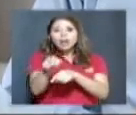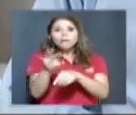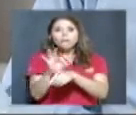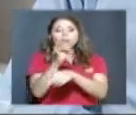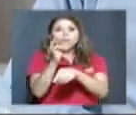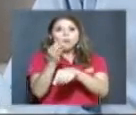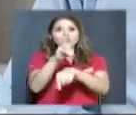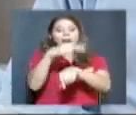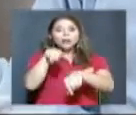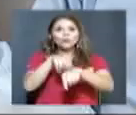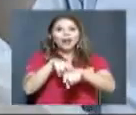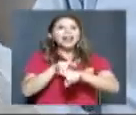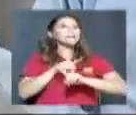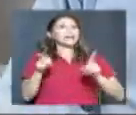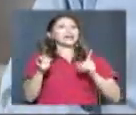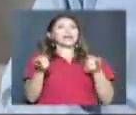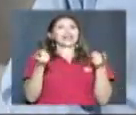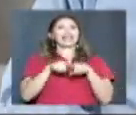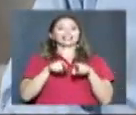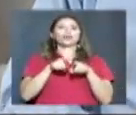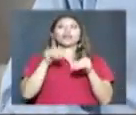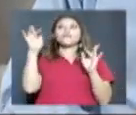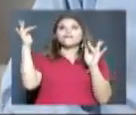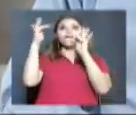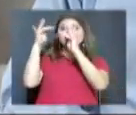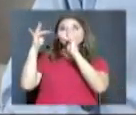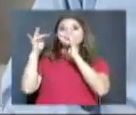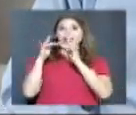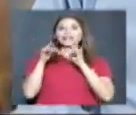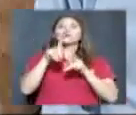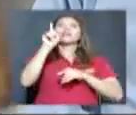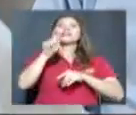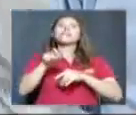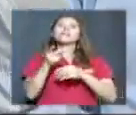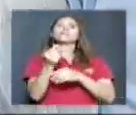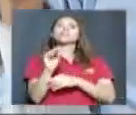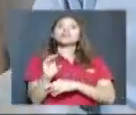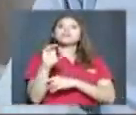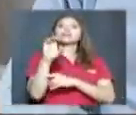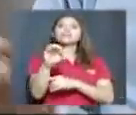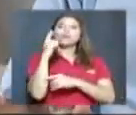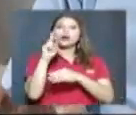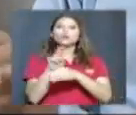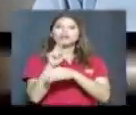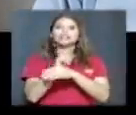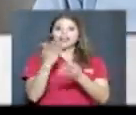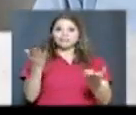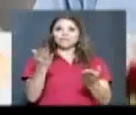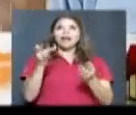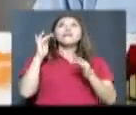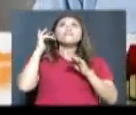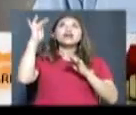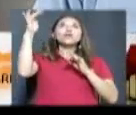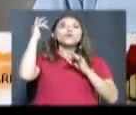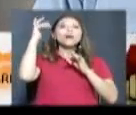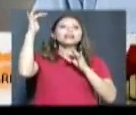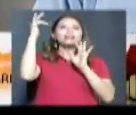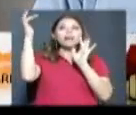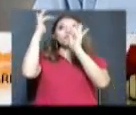frecuencias, usted tiene que hacer una inversión para la utilización de esa frecuencia. La frecuencia en sí, ahí, pegada en el aire, la radio, la